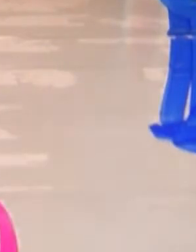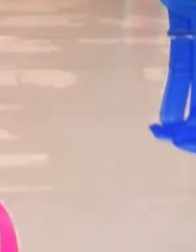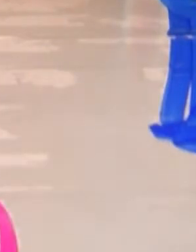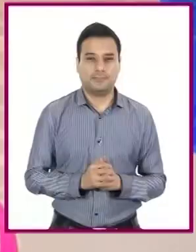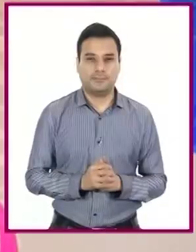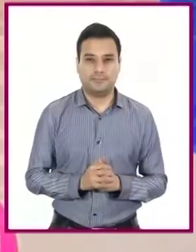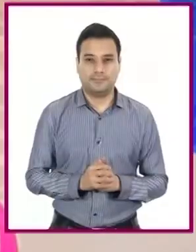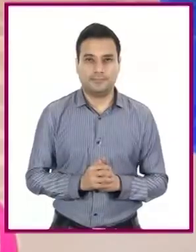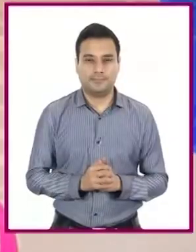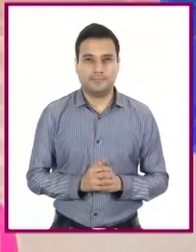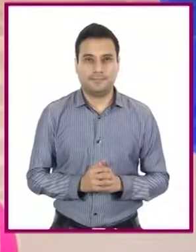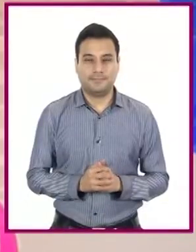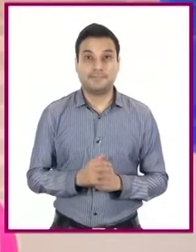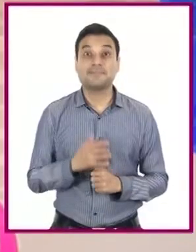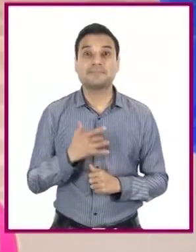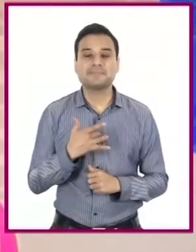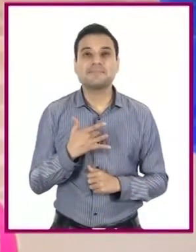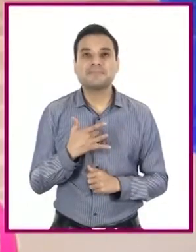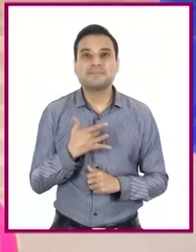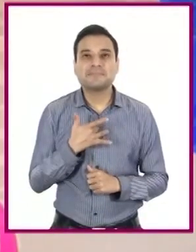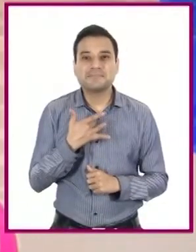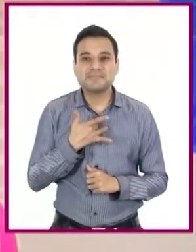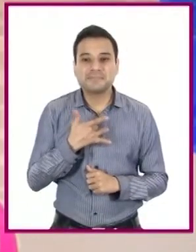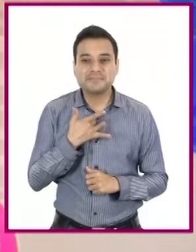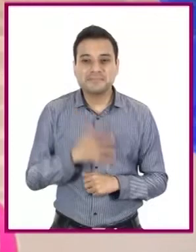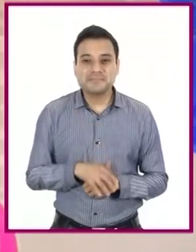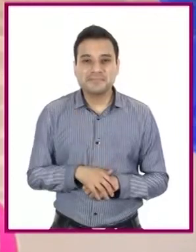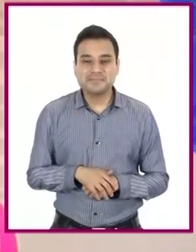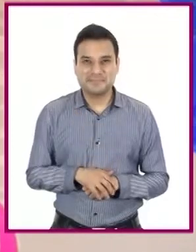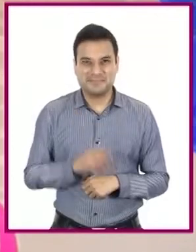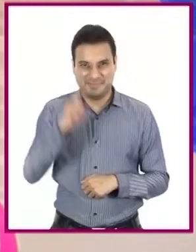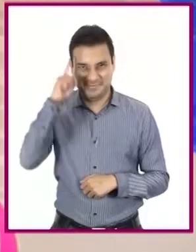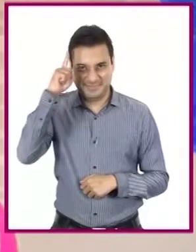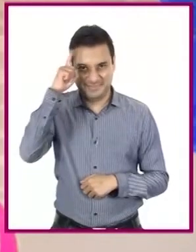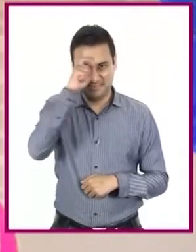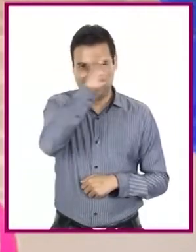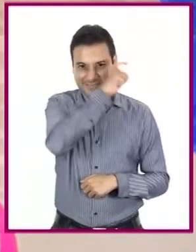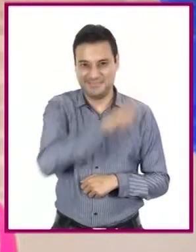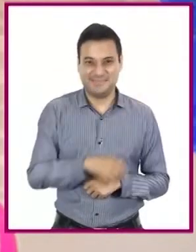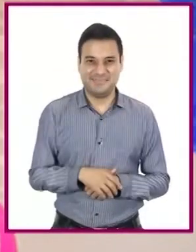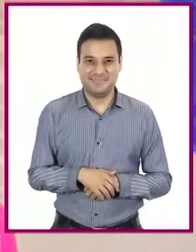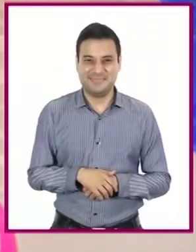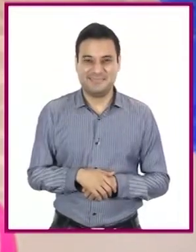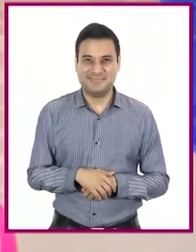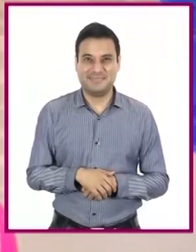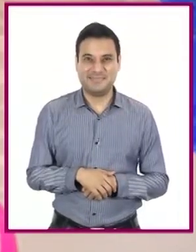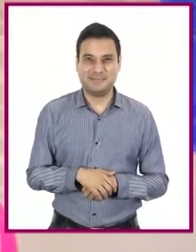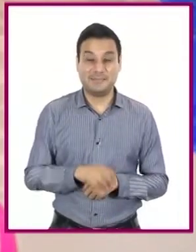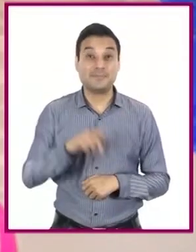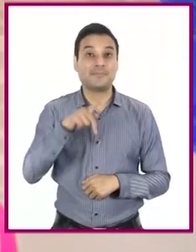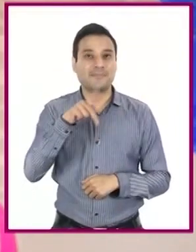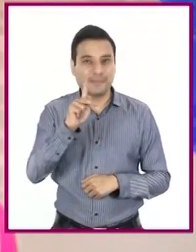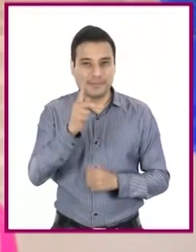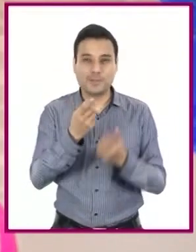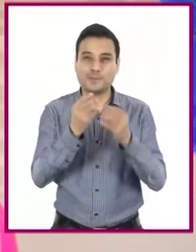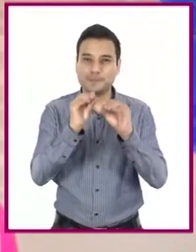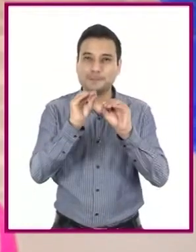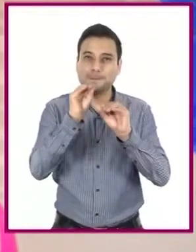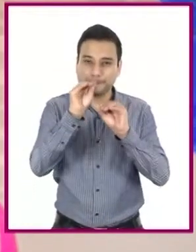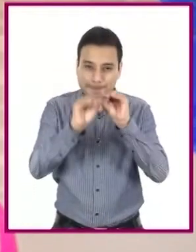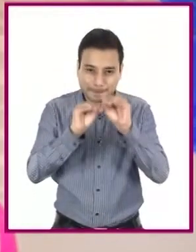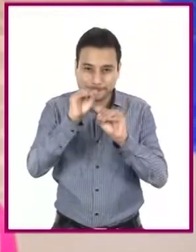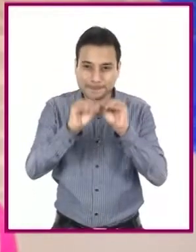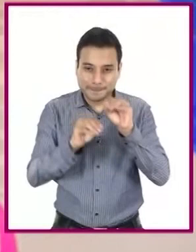¿Qué tal? ¿Qué le pareció? Nos costó un poquito de trabajo, pero la idea es Claro. Intervenir ese espacio con nuestra